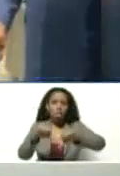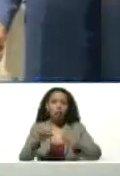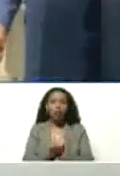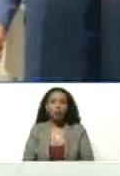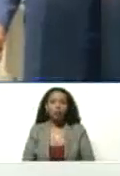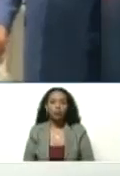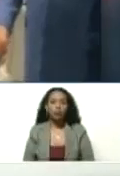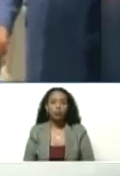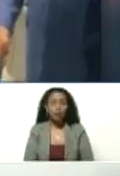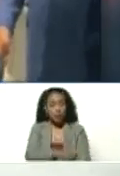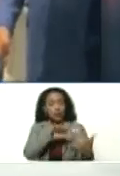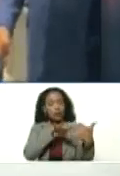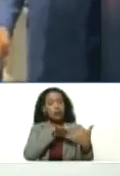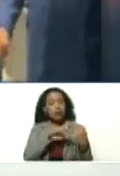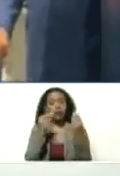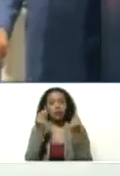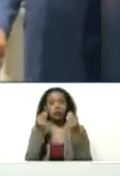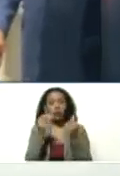Una guerra económica.